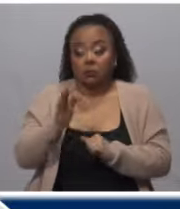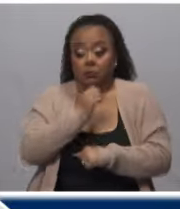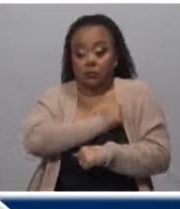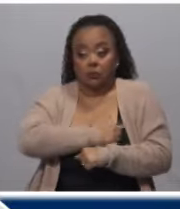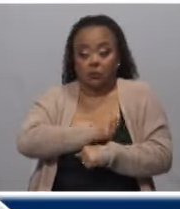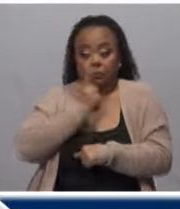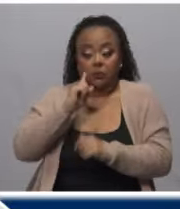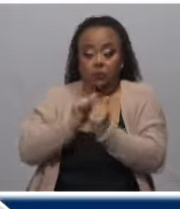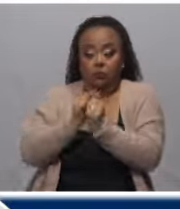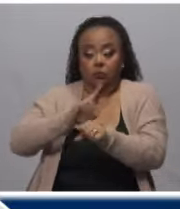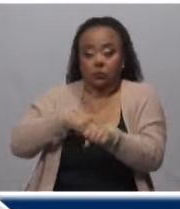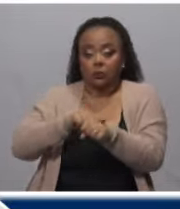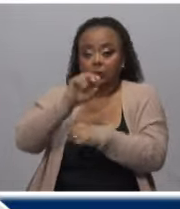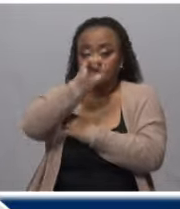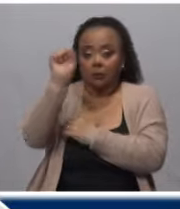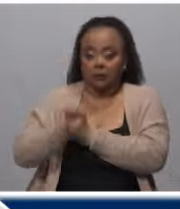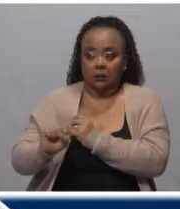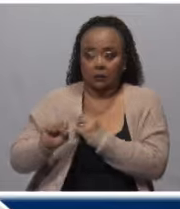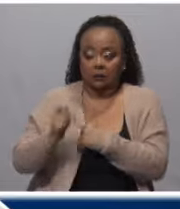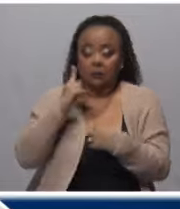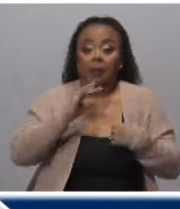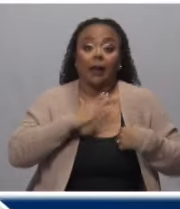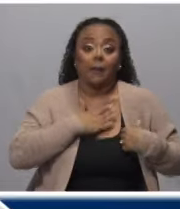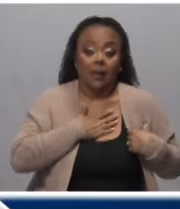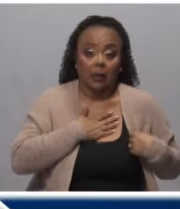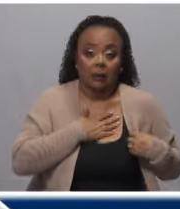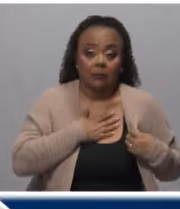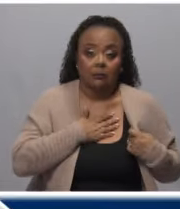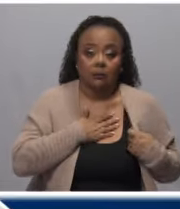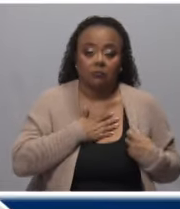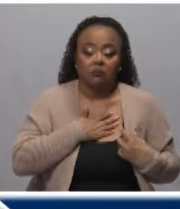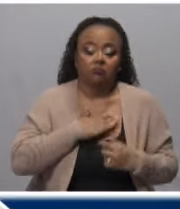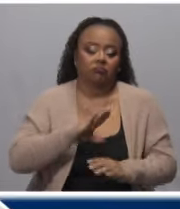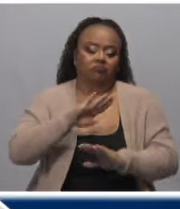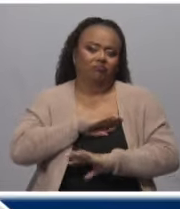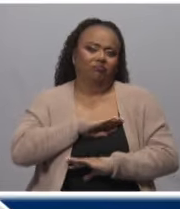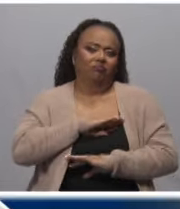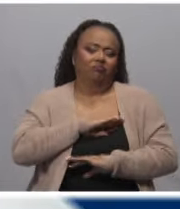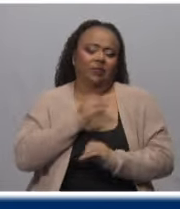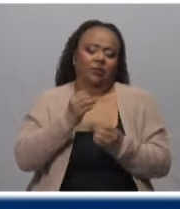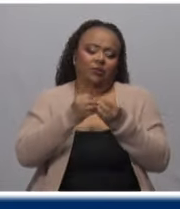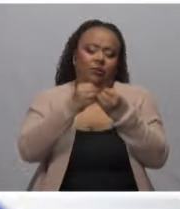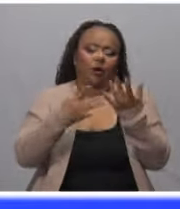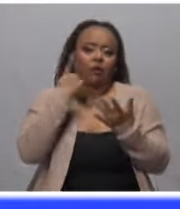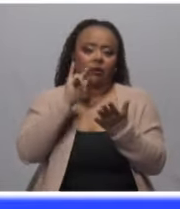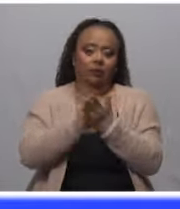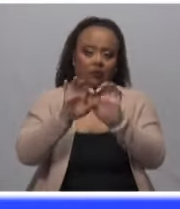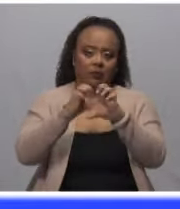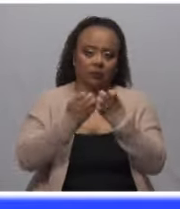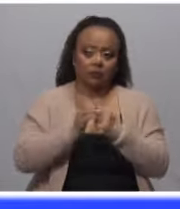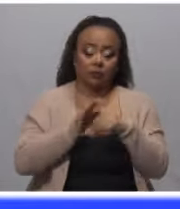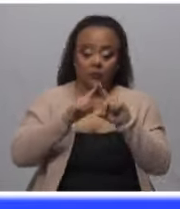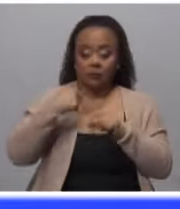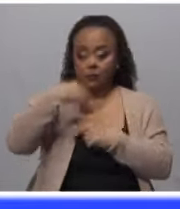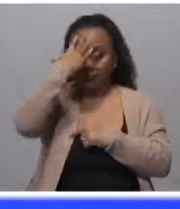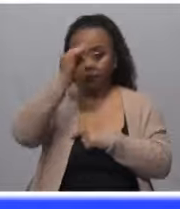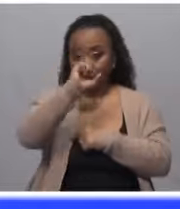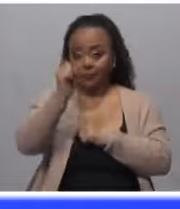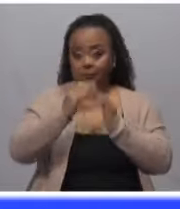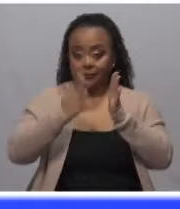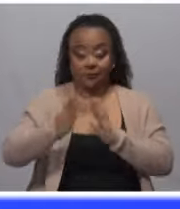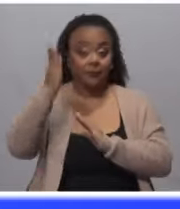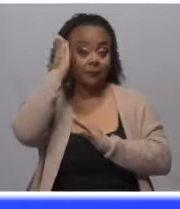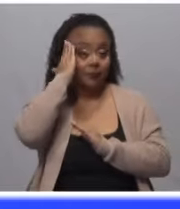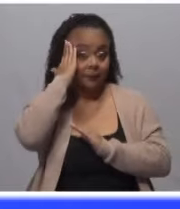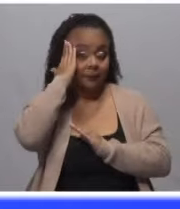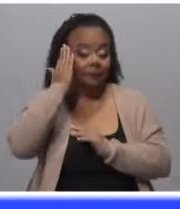el torneo nacional a saprisa para mi gusto le alcanza y le sobra con esta planilla pero yo creo que el saprisa